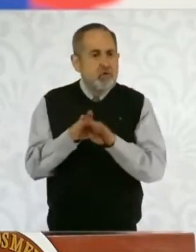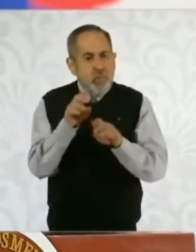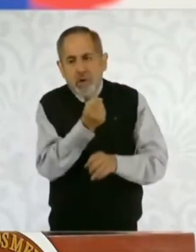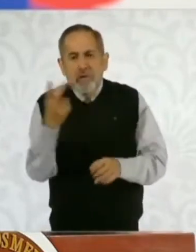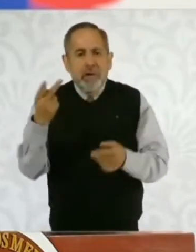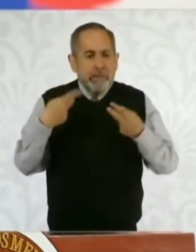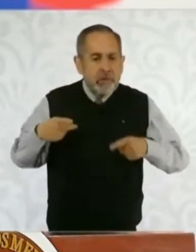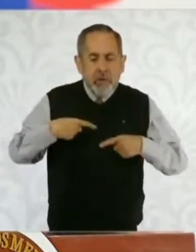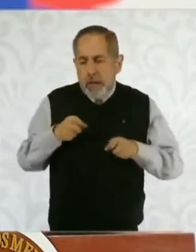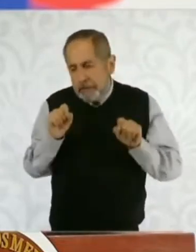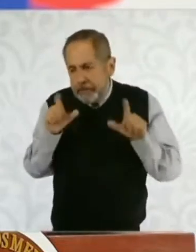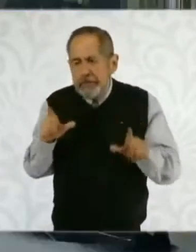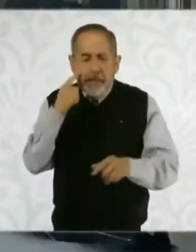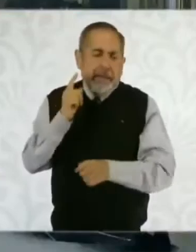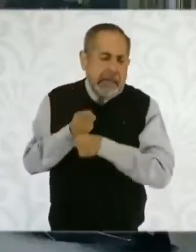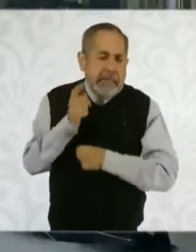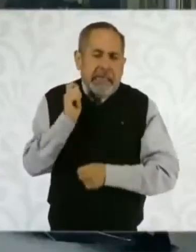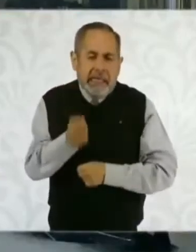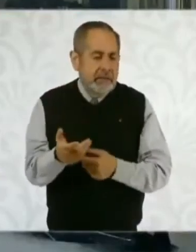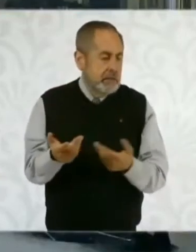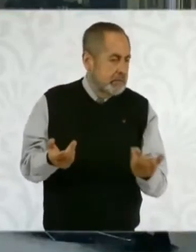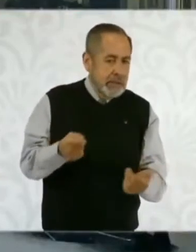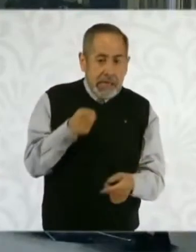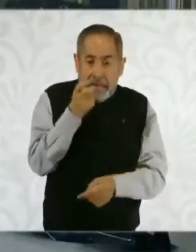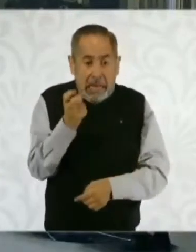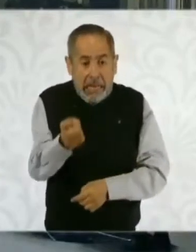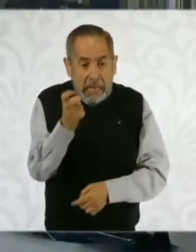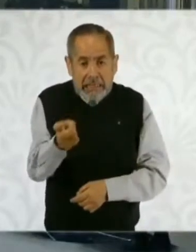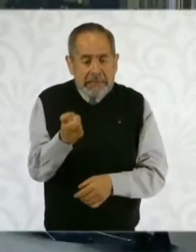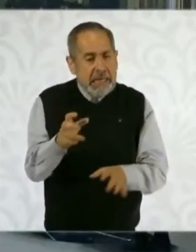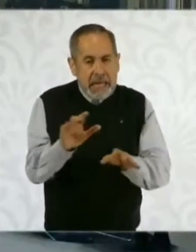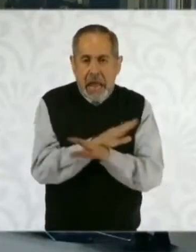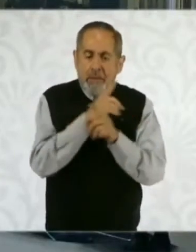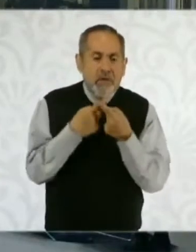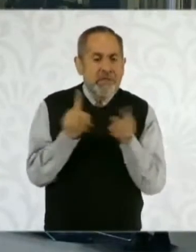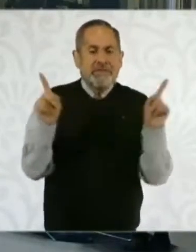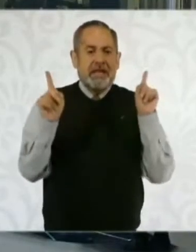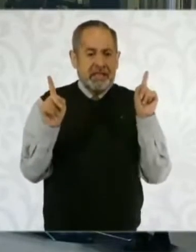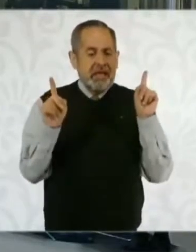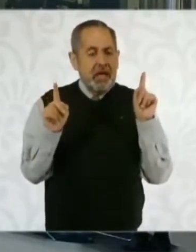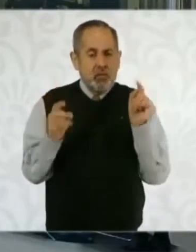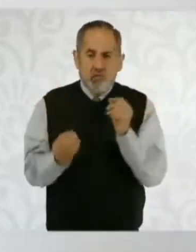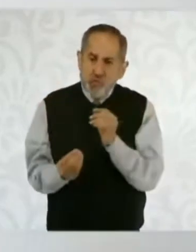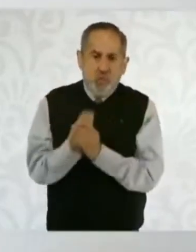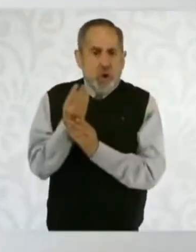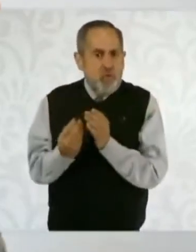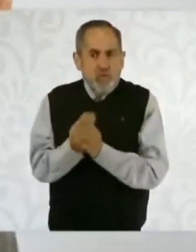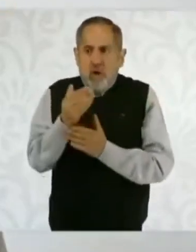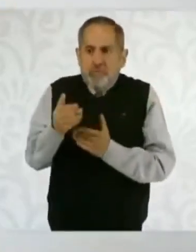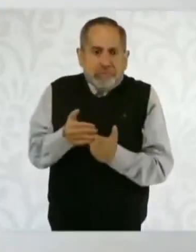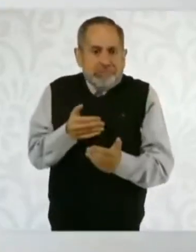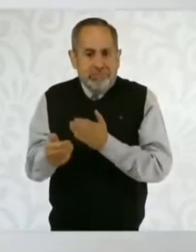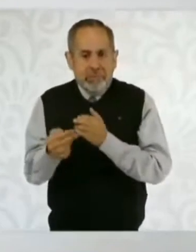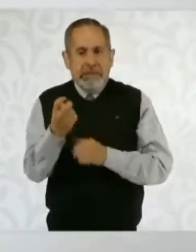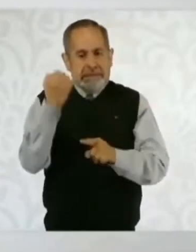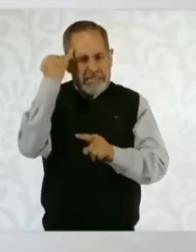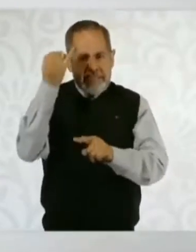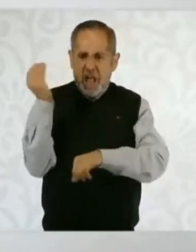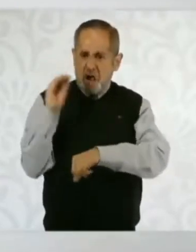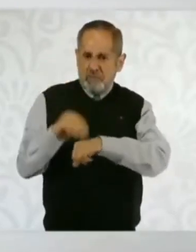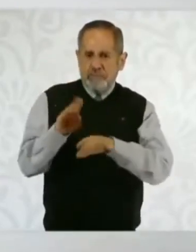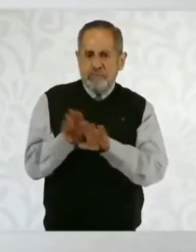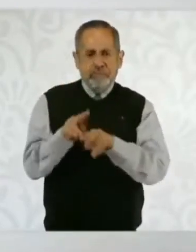de los datos de salud pública. En ese sentido, esto es el cambio de los últimos años y la construcción que se